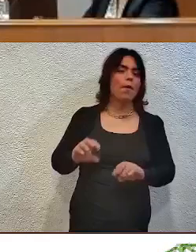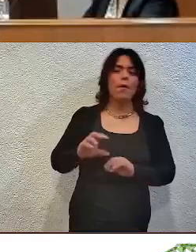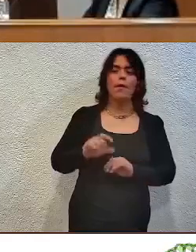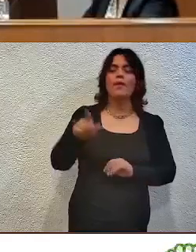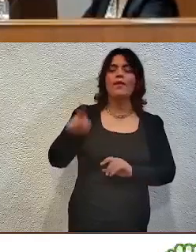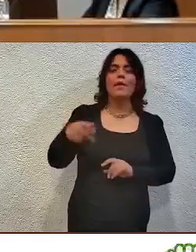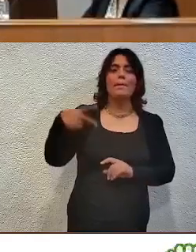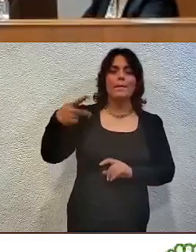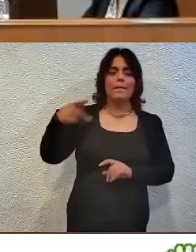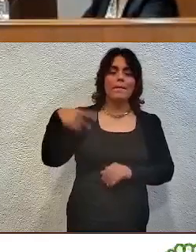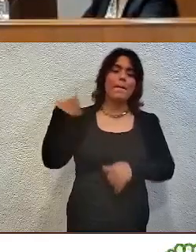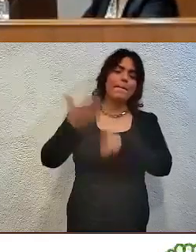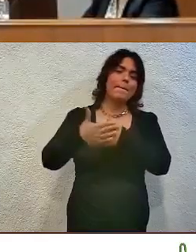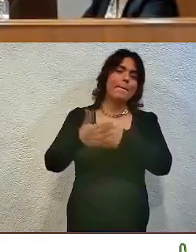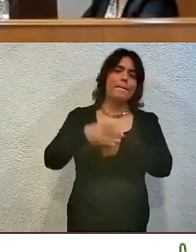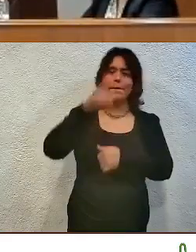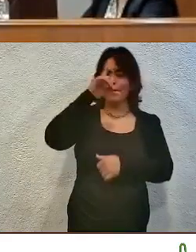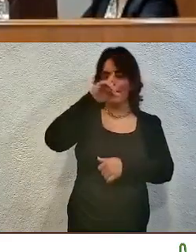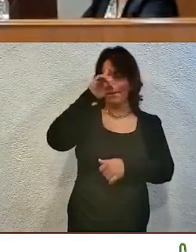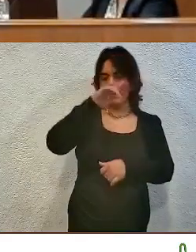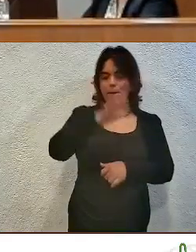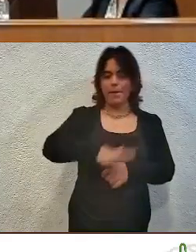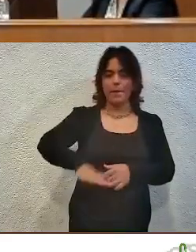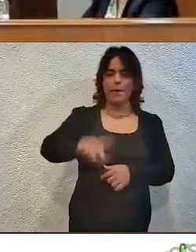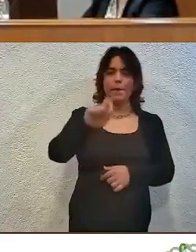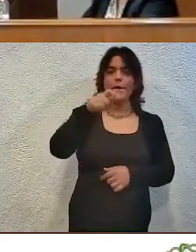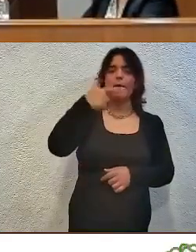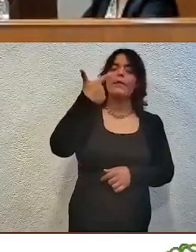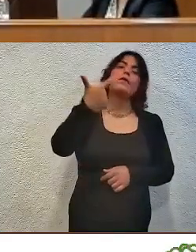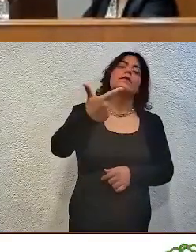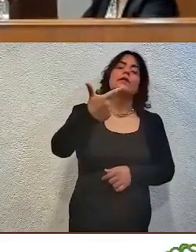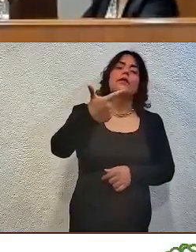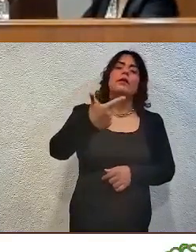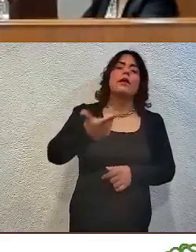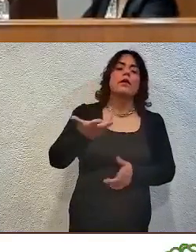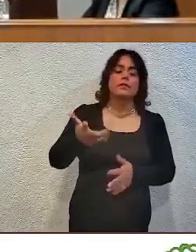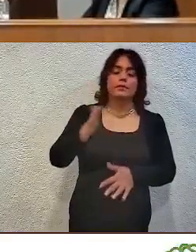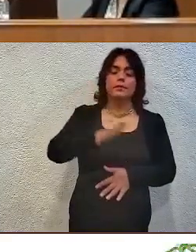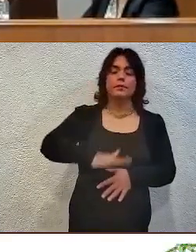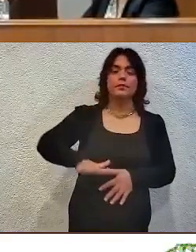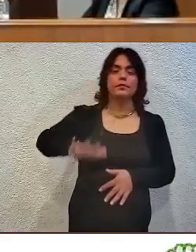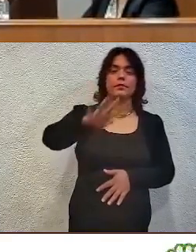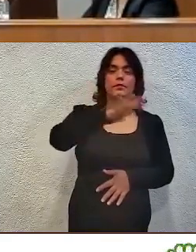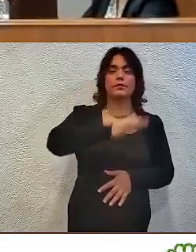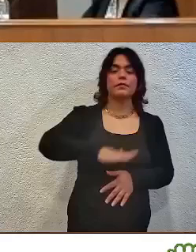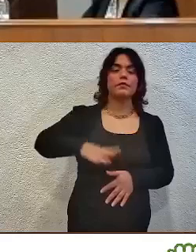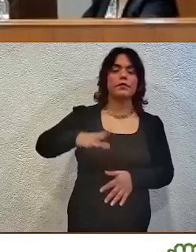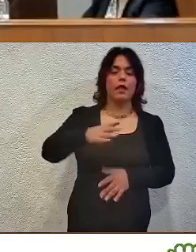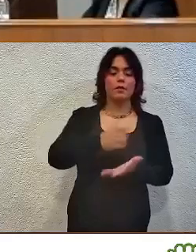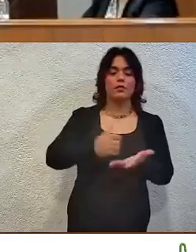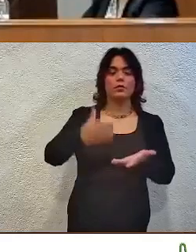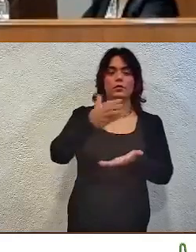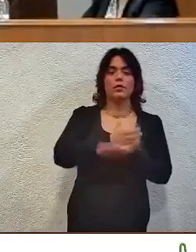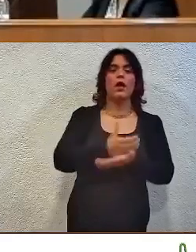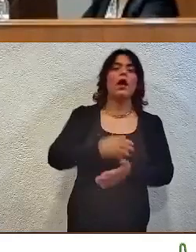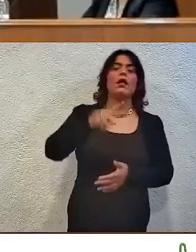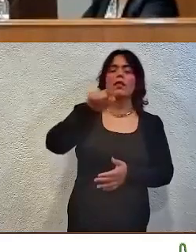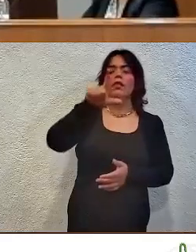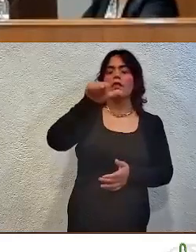cargo futuro como consejera del Distrito Electoral 27, con cabecera en Tlapa de Comonfort, para el proceso electoral